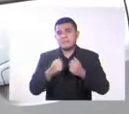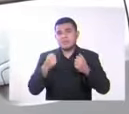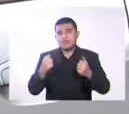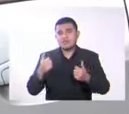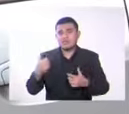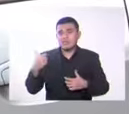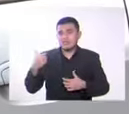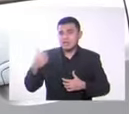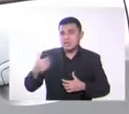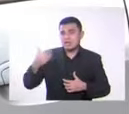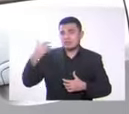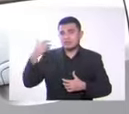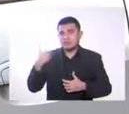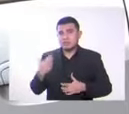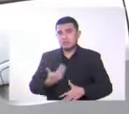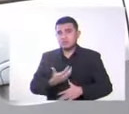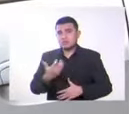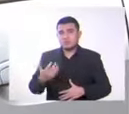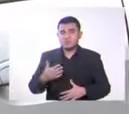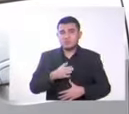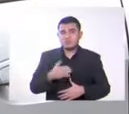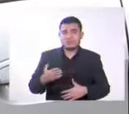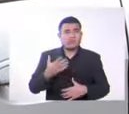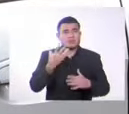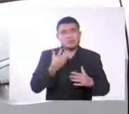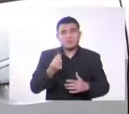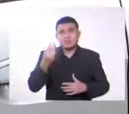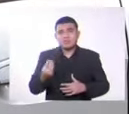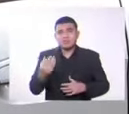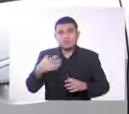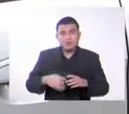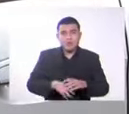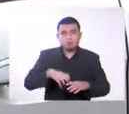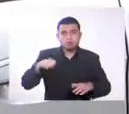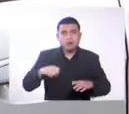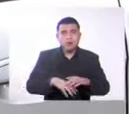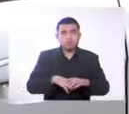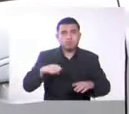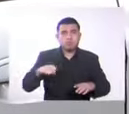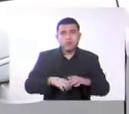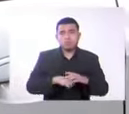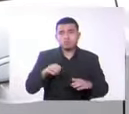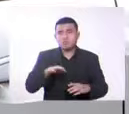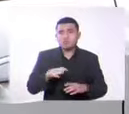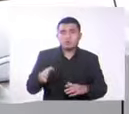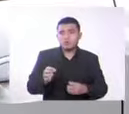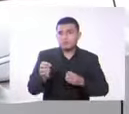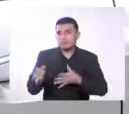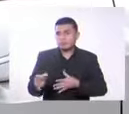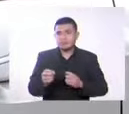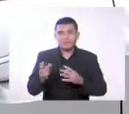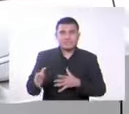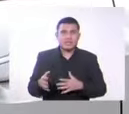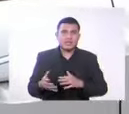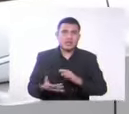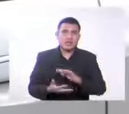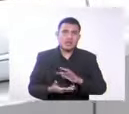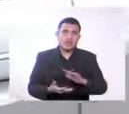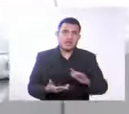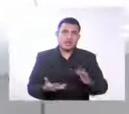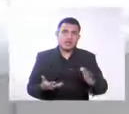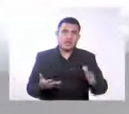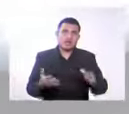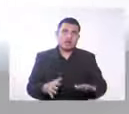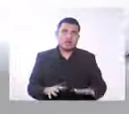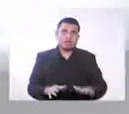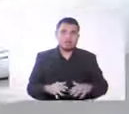los utilizamos diariamente, tenemos que saber que extraerlos, utilizarlos y desecharlos es súper dañino para el medio ambiente.